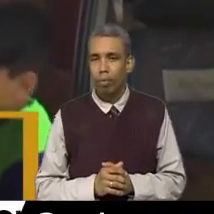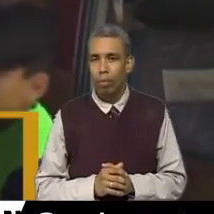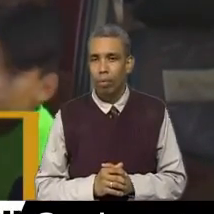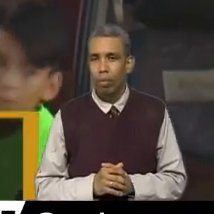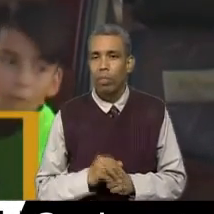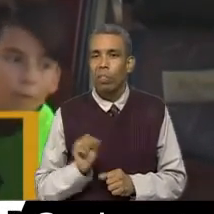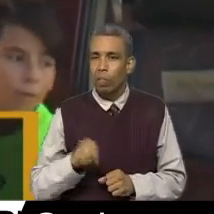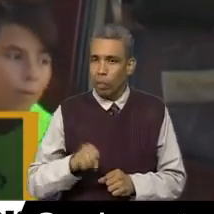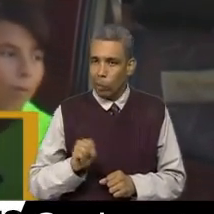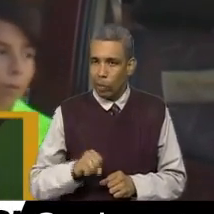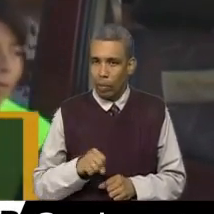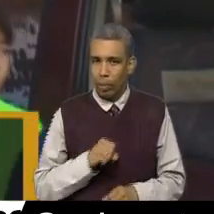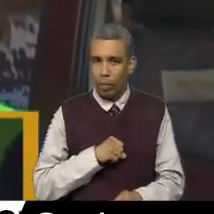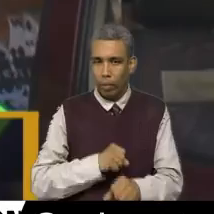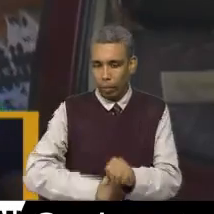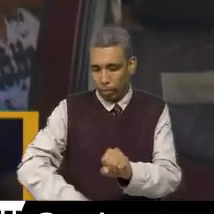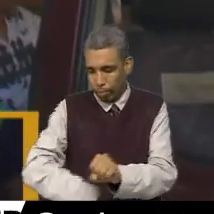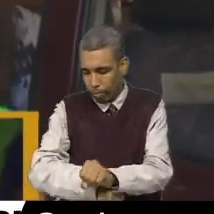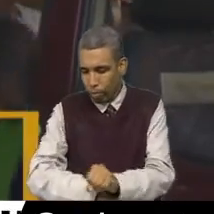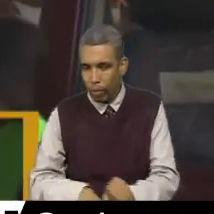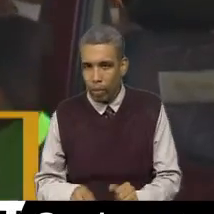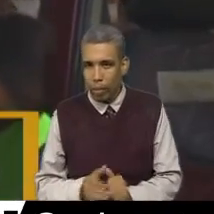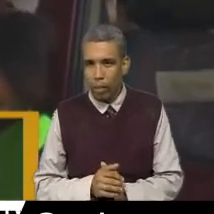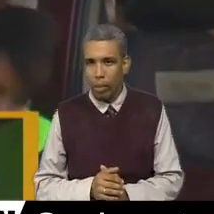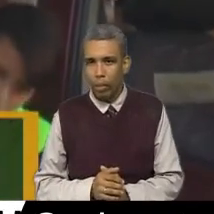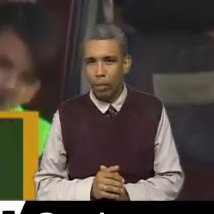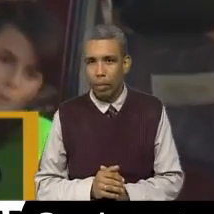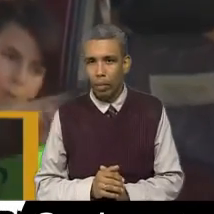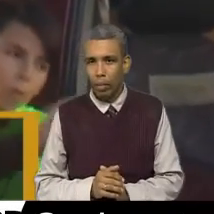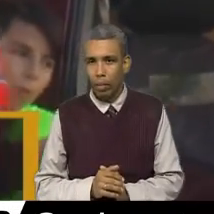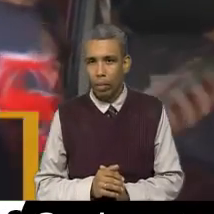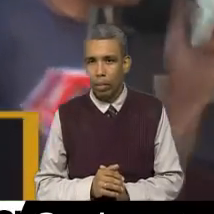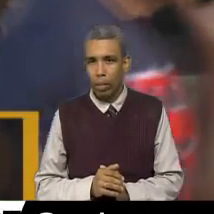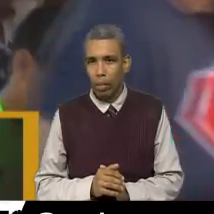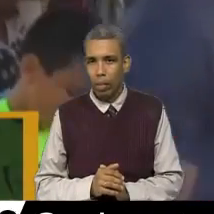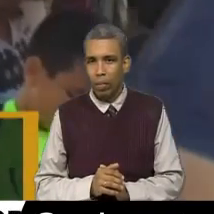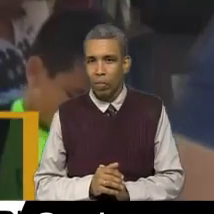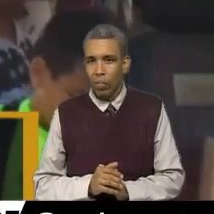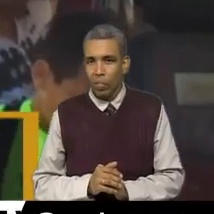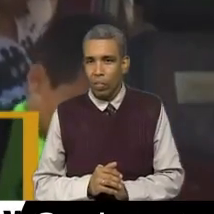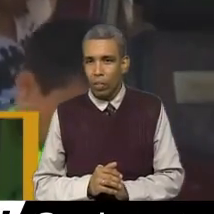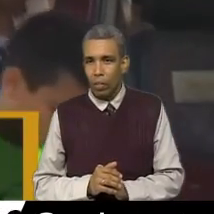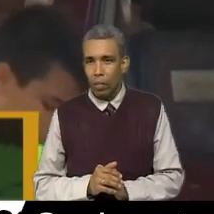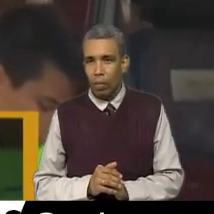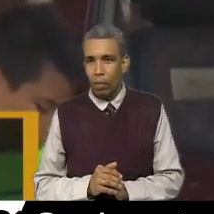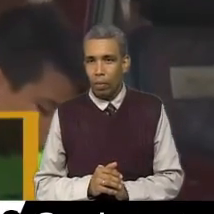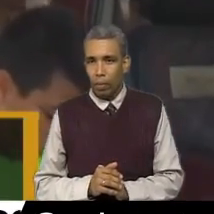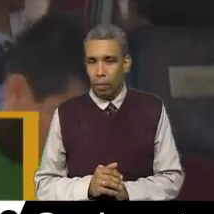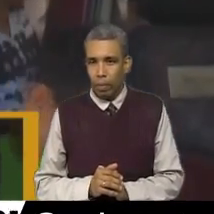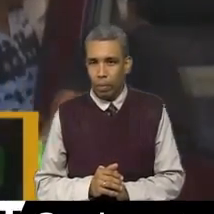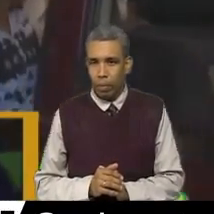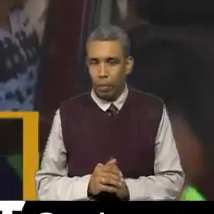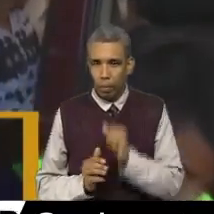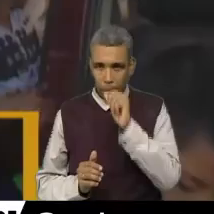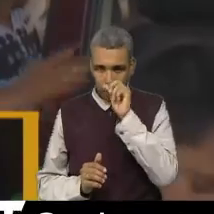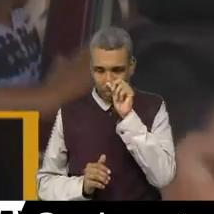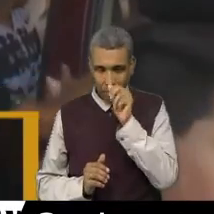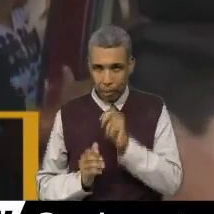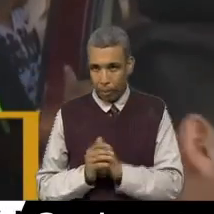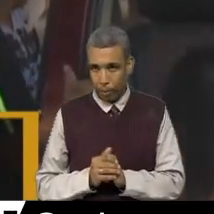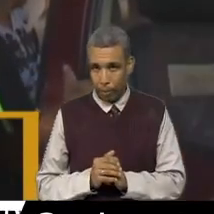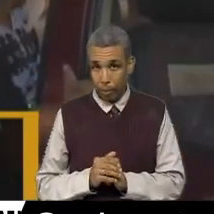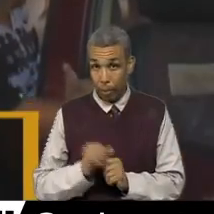partes, viendo, no a nivel mundial y aquí también, nacional también. Yo creo que es una